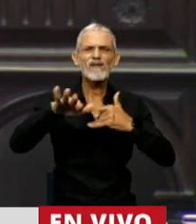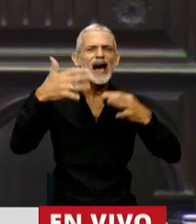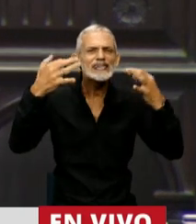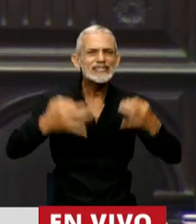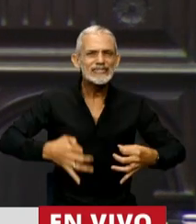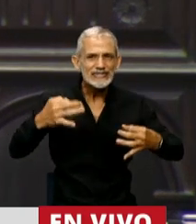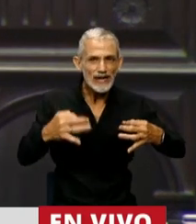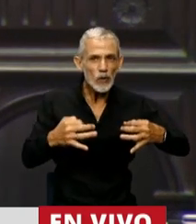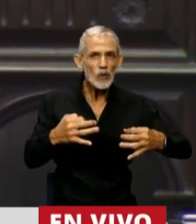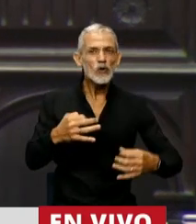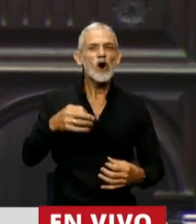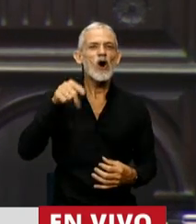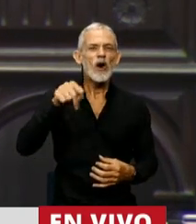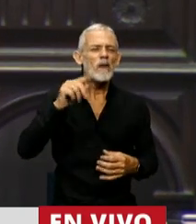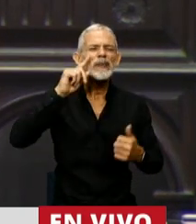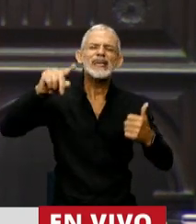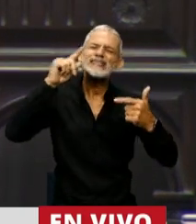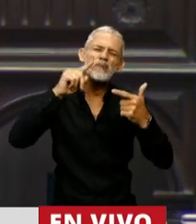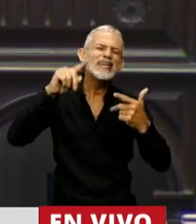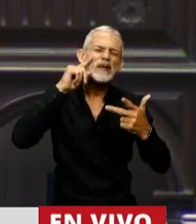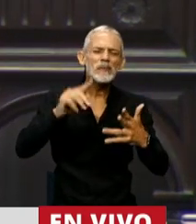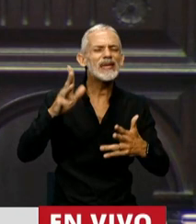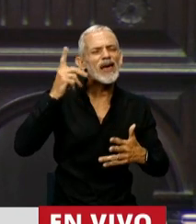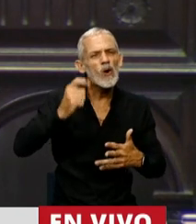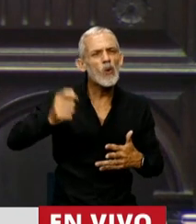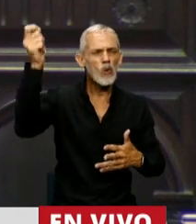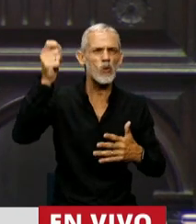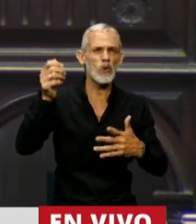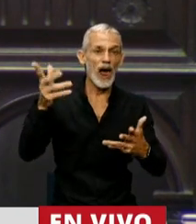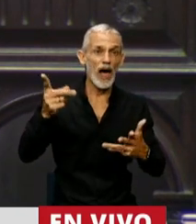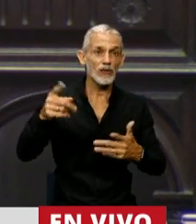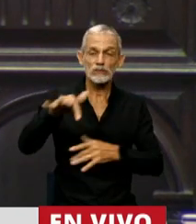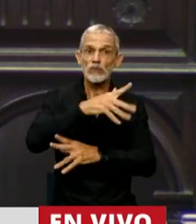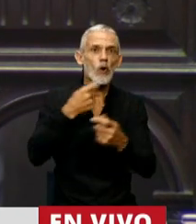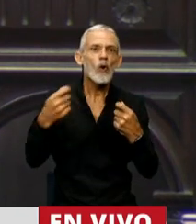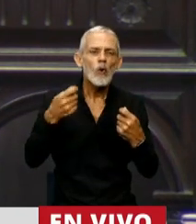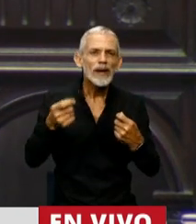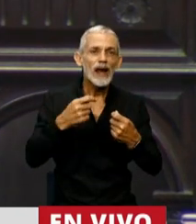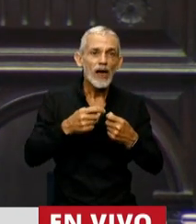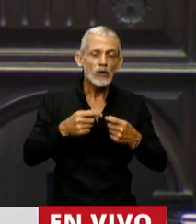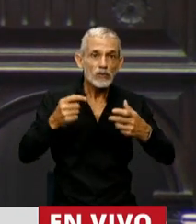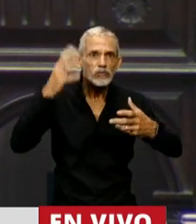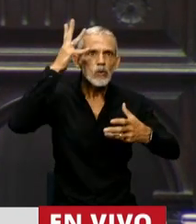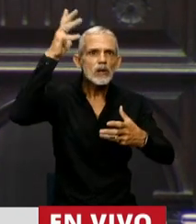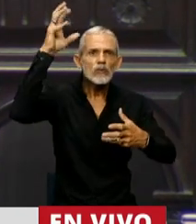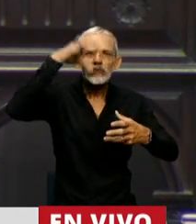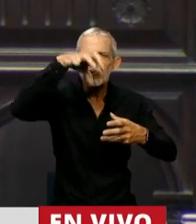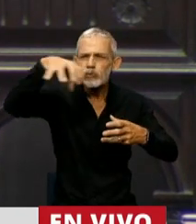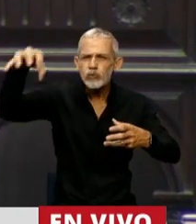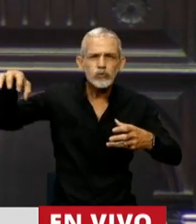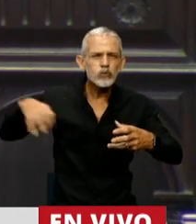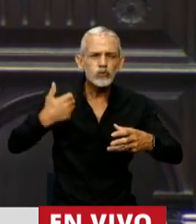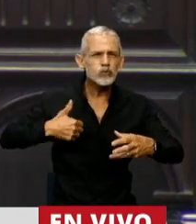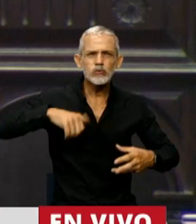el inicio, de hecho ya se está dando, de miles y miles de demandas de jubilados deambulando por los pasillos de los juzgados del país, de toda